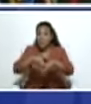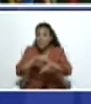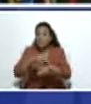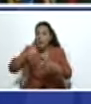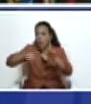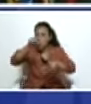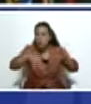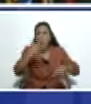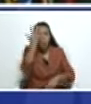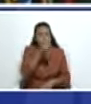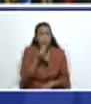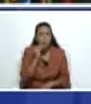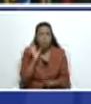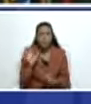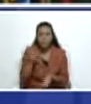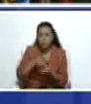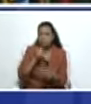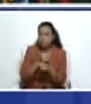allá.